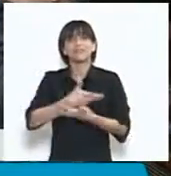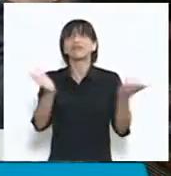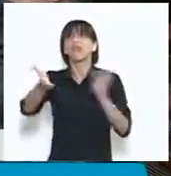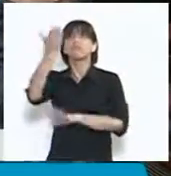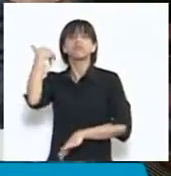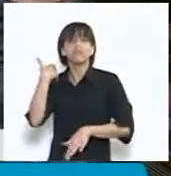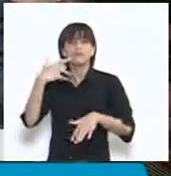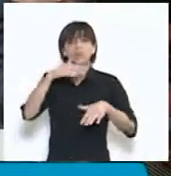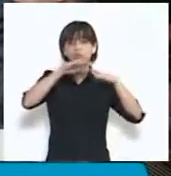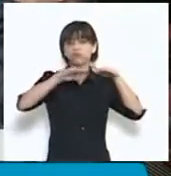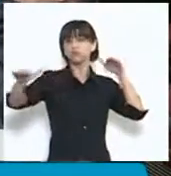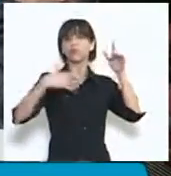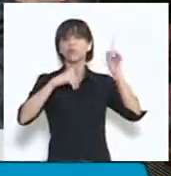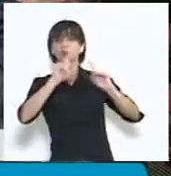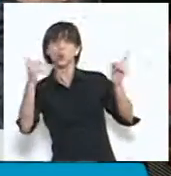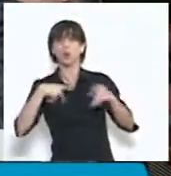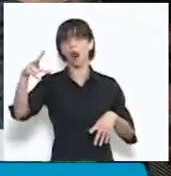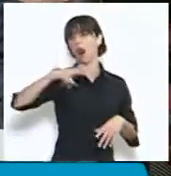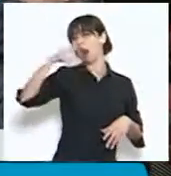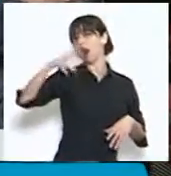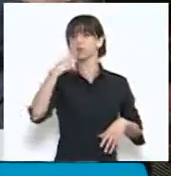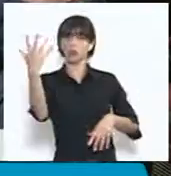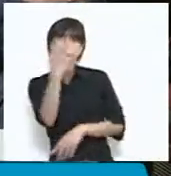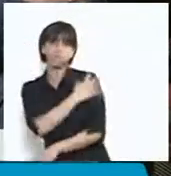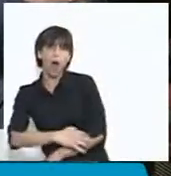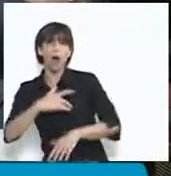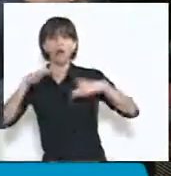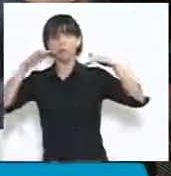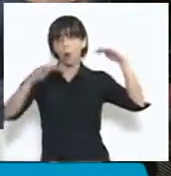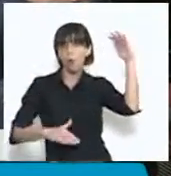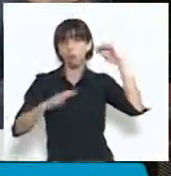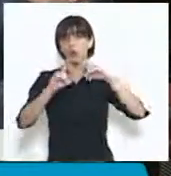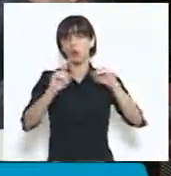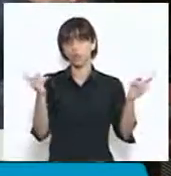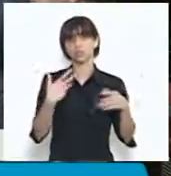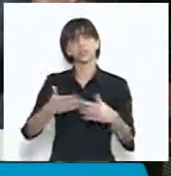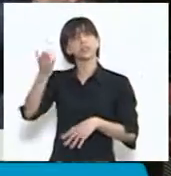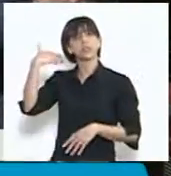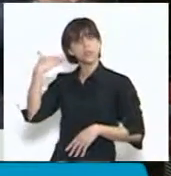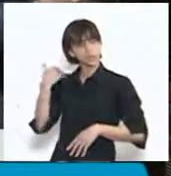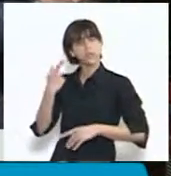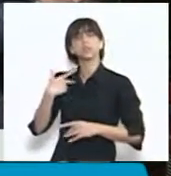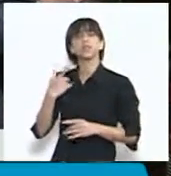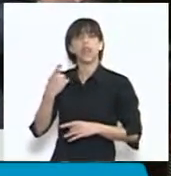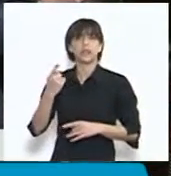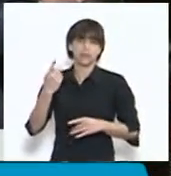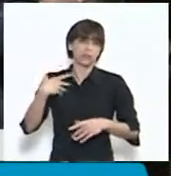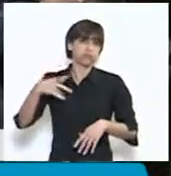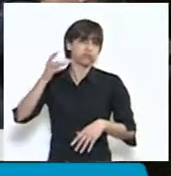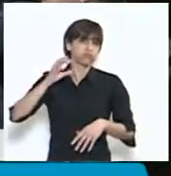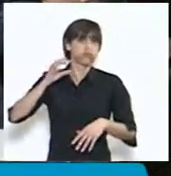Como bien decía Ruskin en 1870, el primer deber del